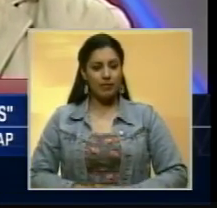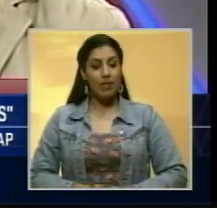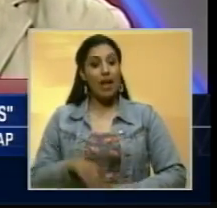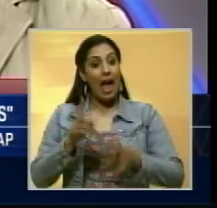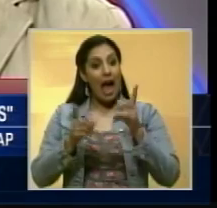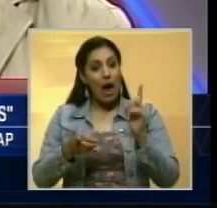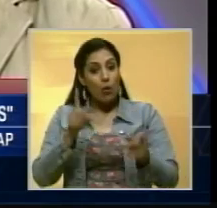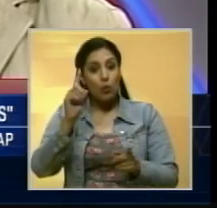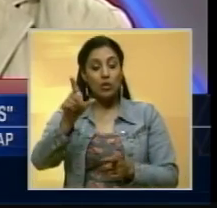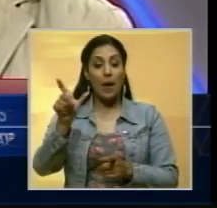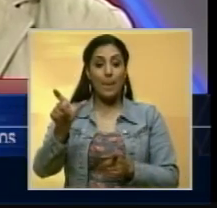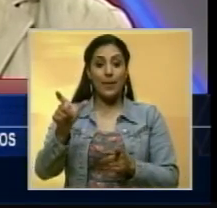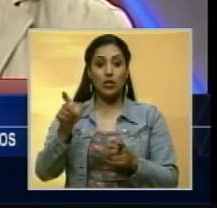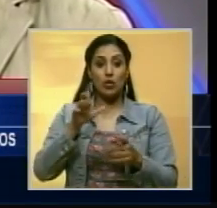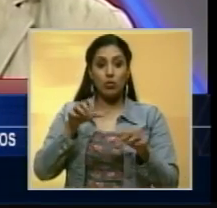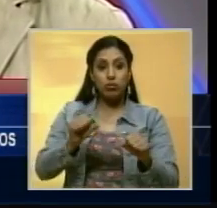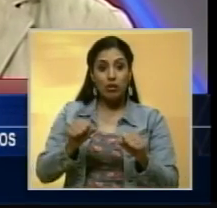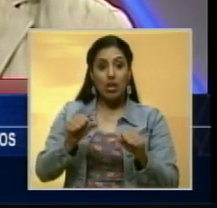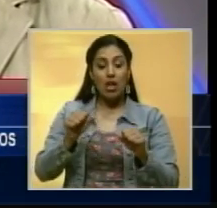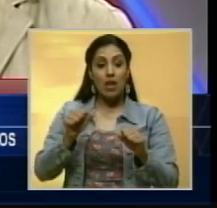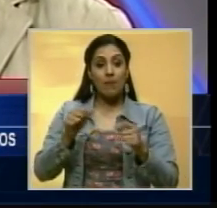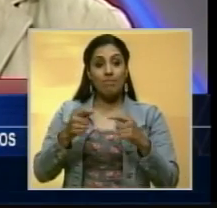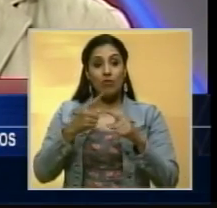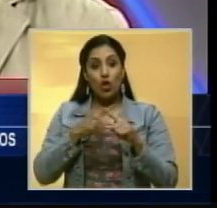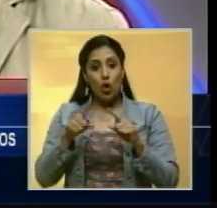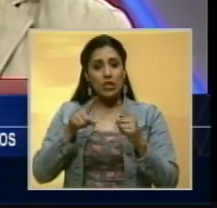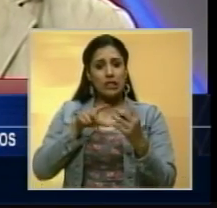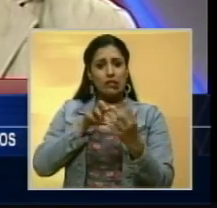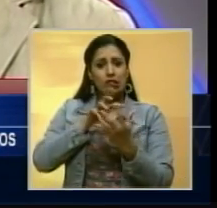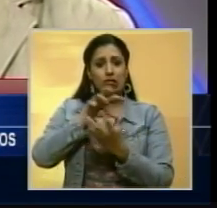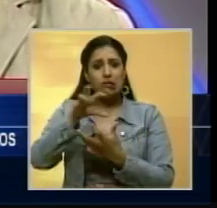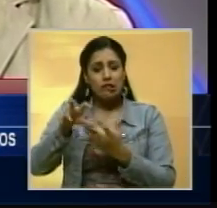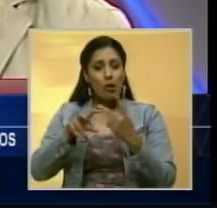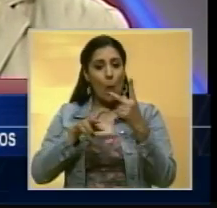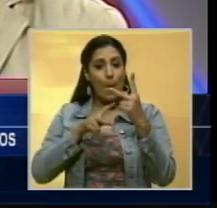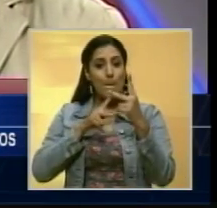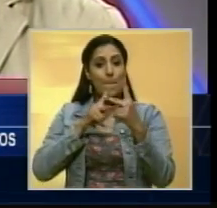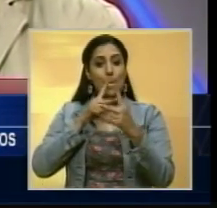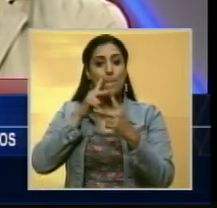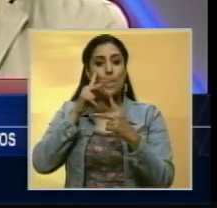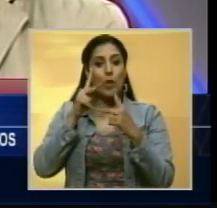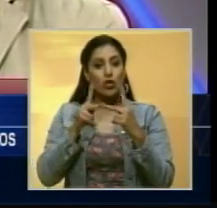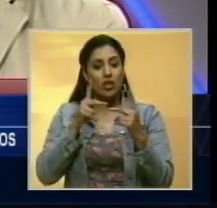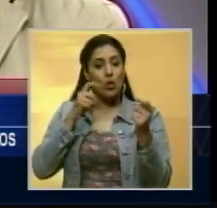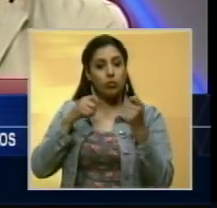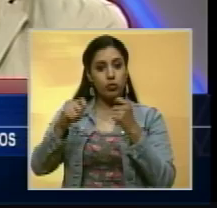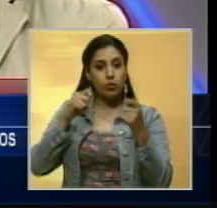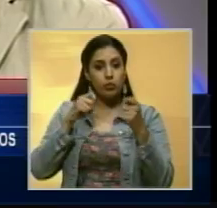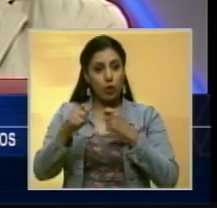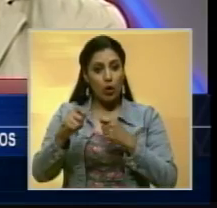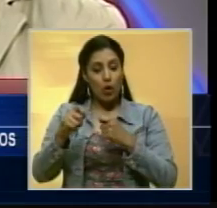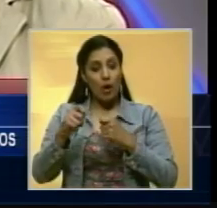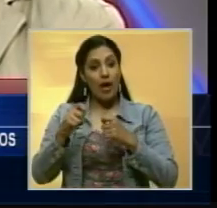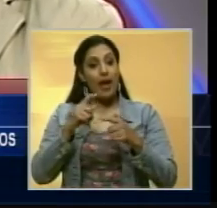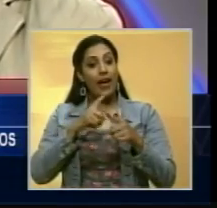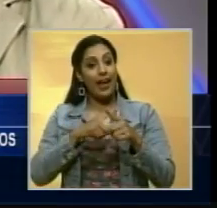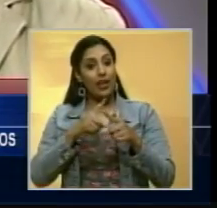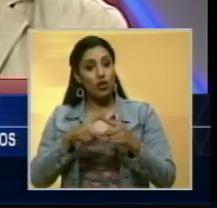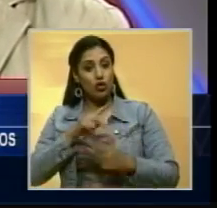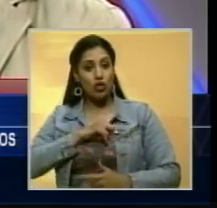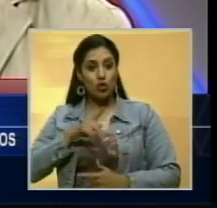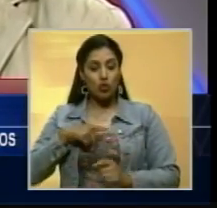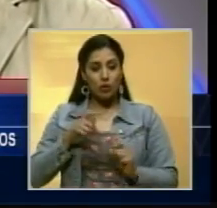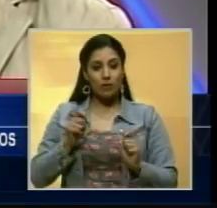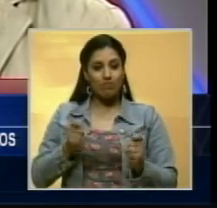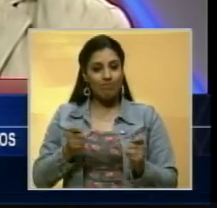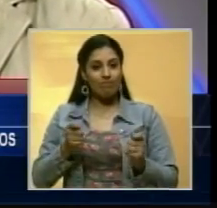unos sujetos que intervienen y que de una manera distorsionan el proceso de distribución. Entonces, esos son los